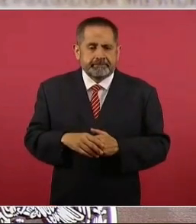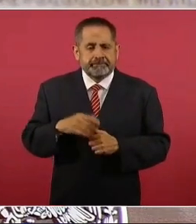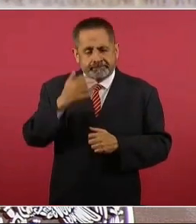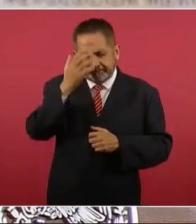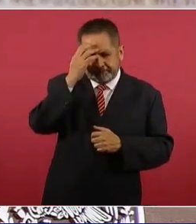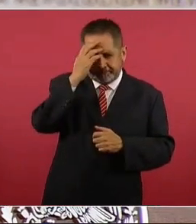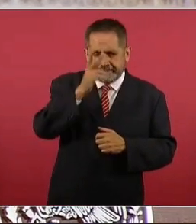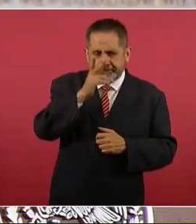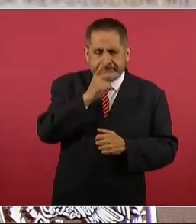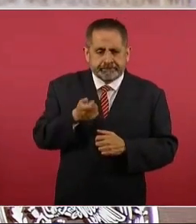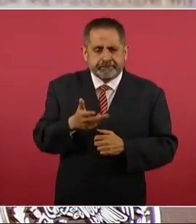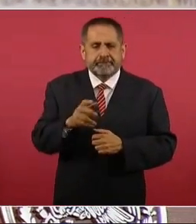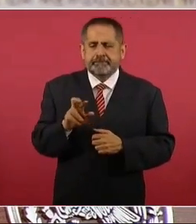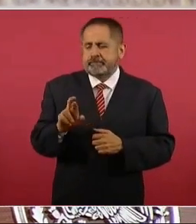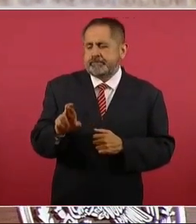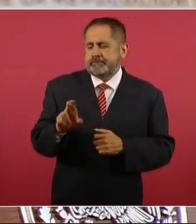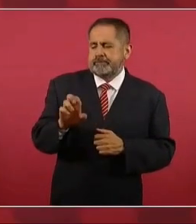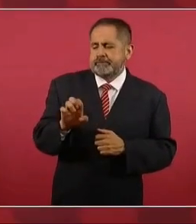realistas